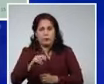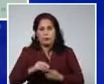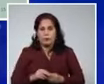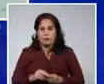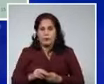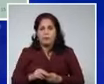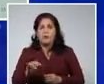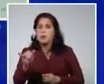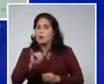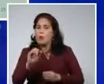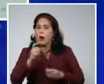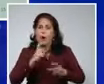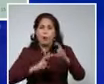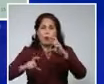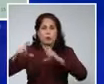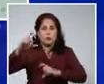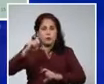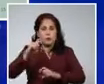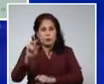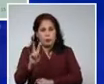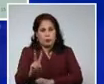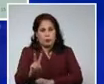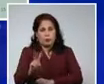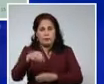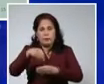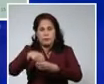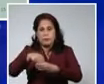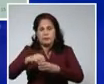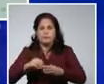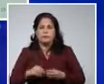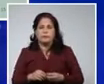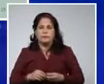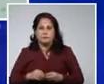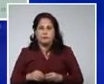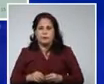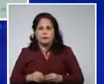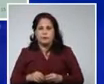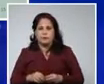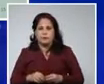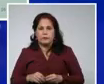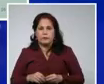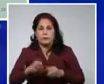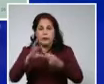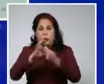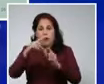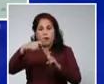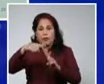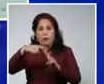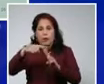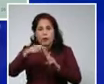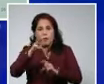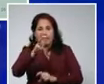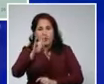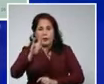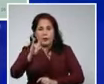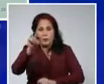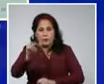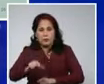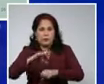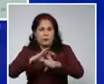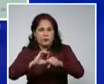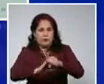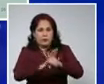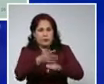que Contramaestre, 2 casos autóctonos en el día de ayer. Guantánamo, 39 casos autóctonos